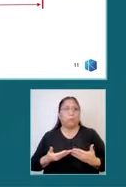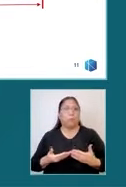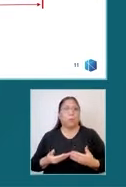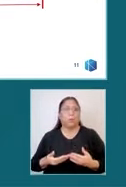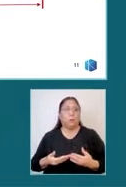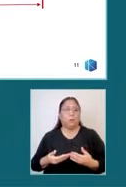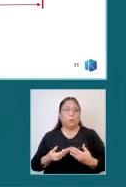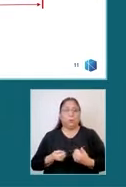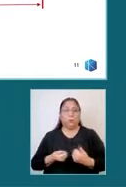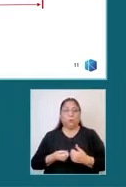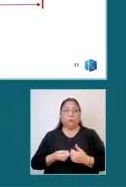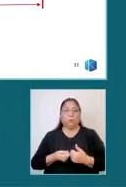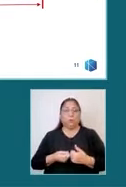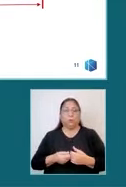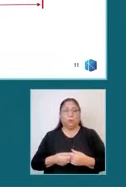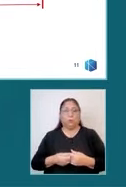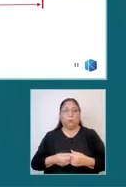quedarnos